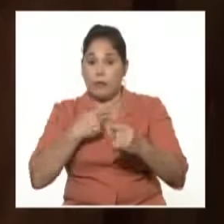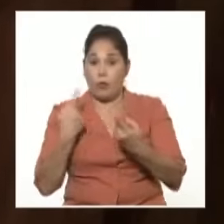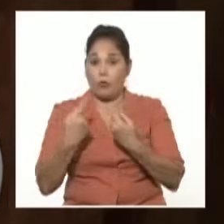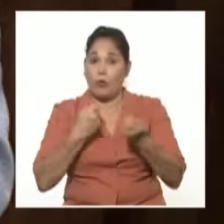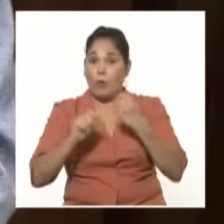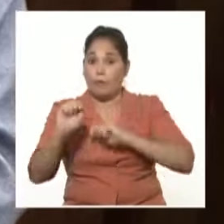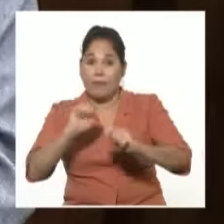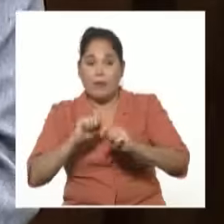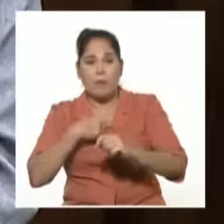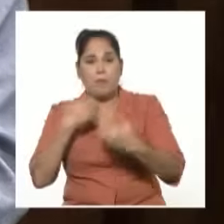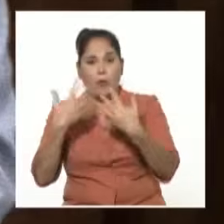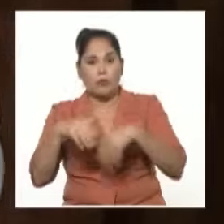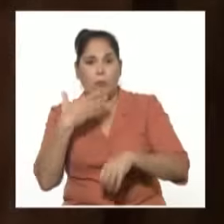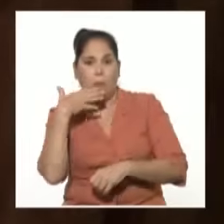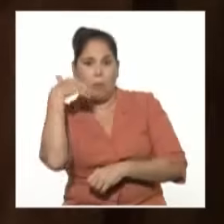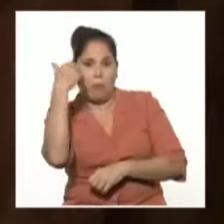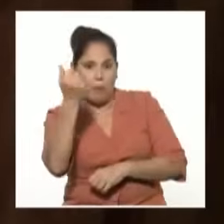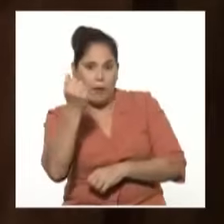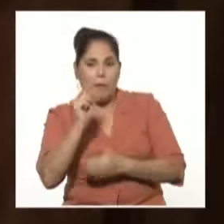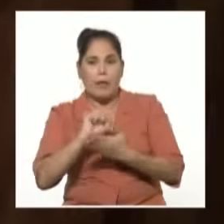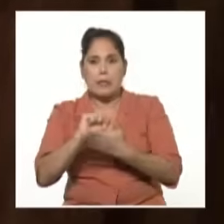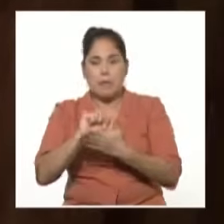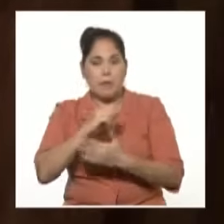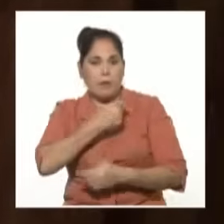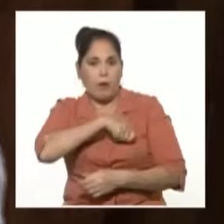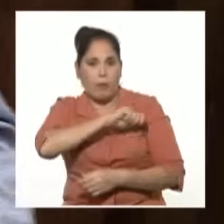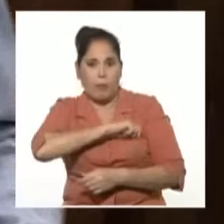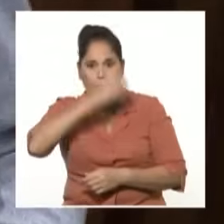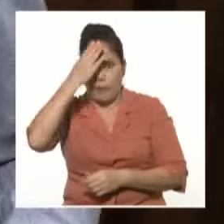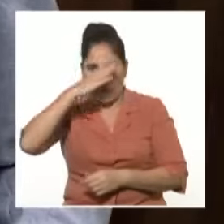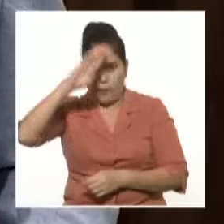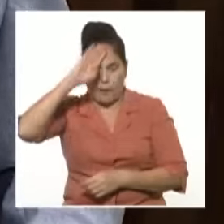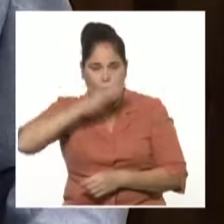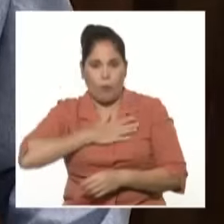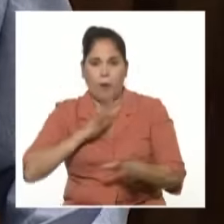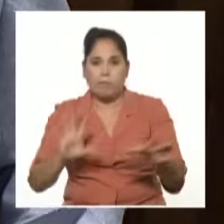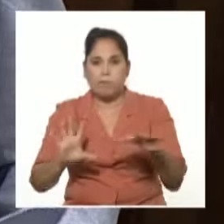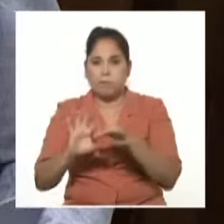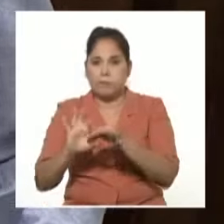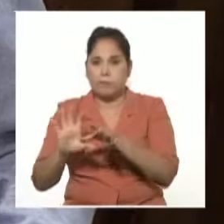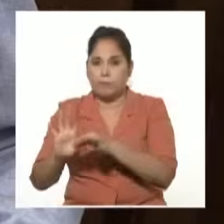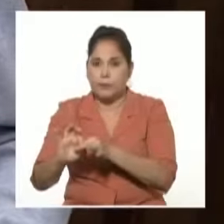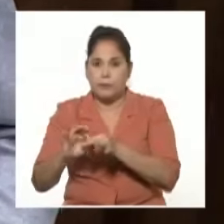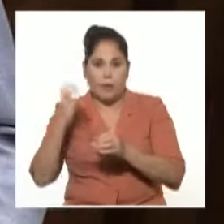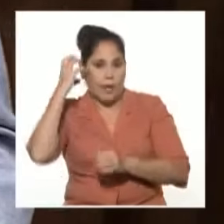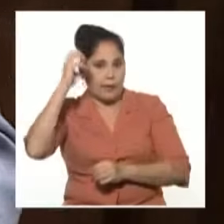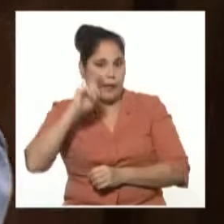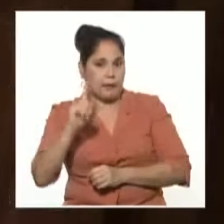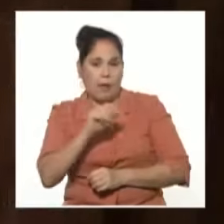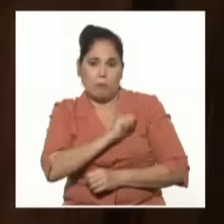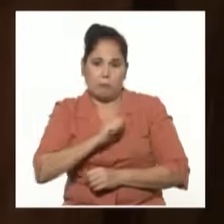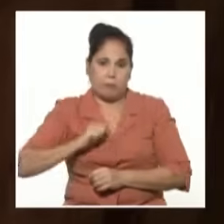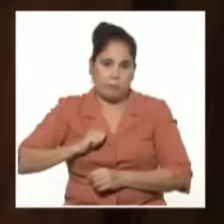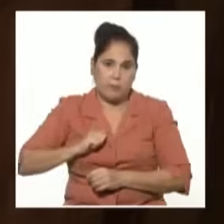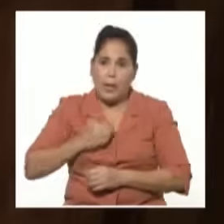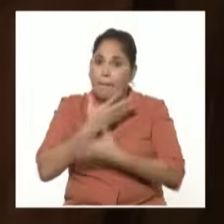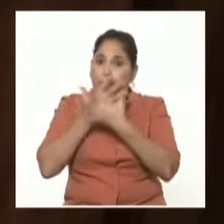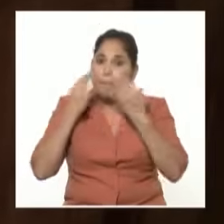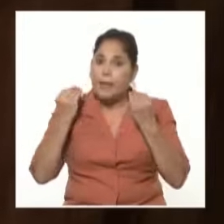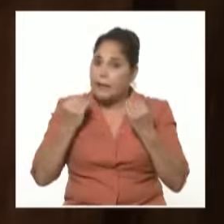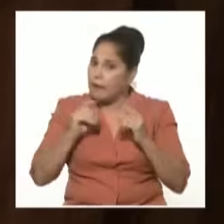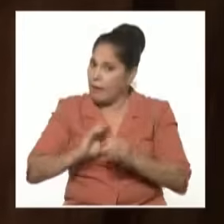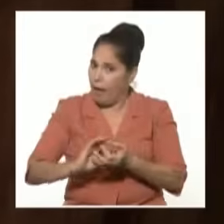producir más, para servir mejor al país, para encadenarse con el sector no estatal sin perder su